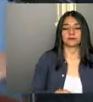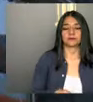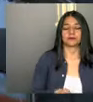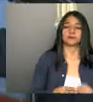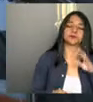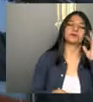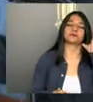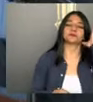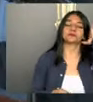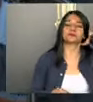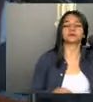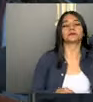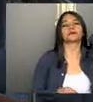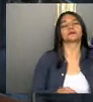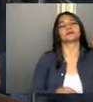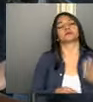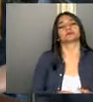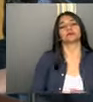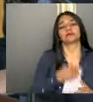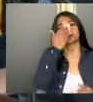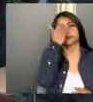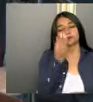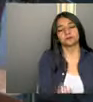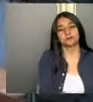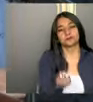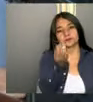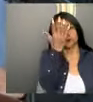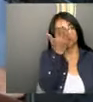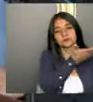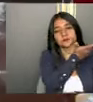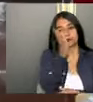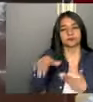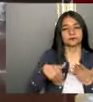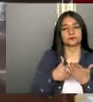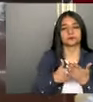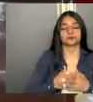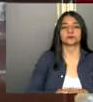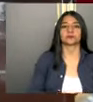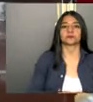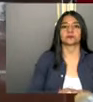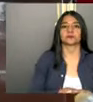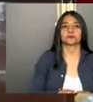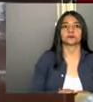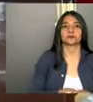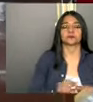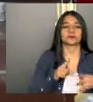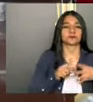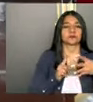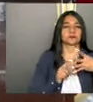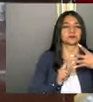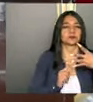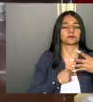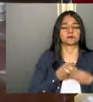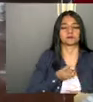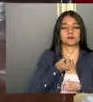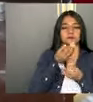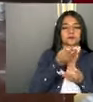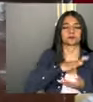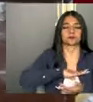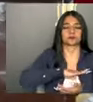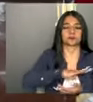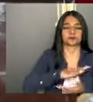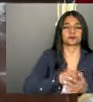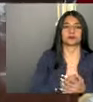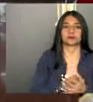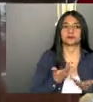Primicias. Buenos días a los dos funcionarios. Tengo cuatro preguntas para el alcalde entrante. ¿Existe